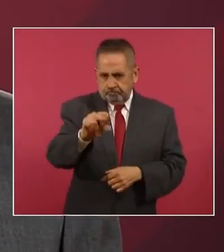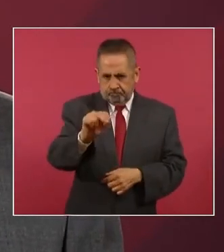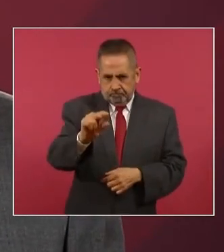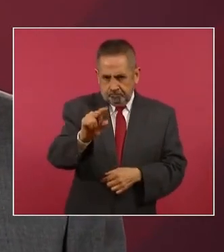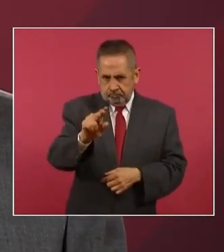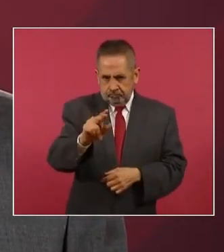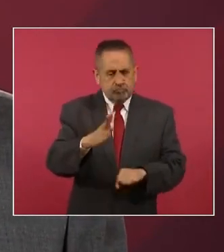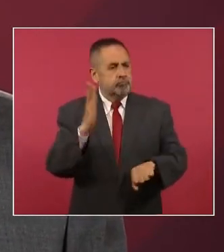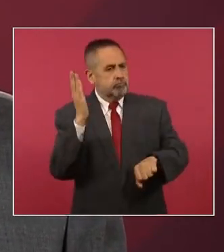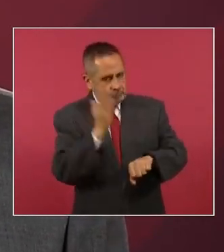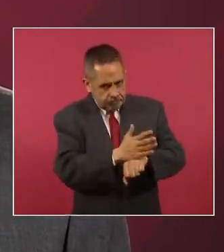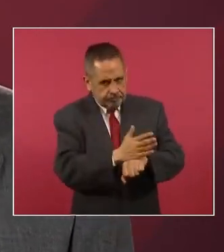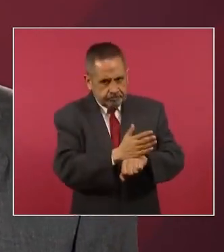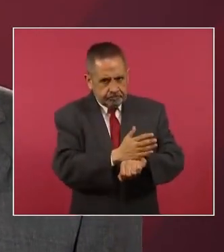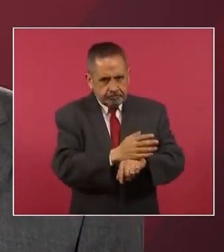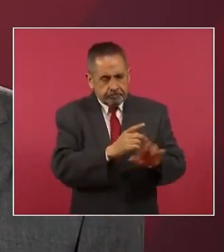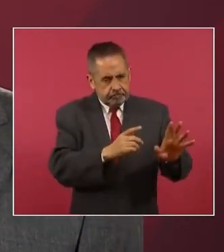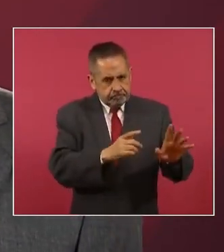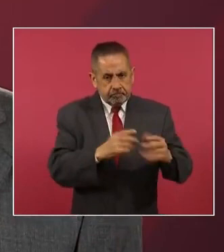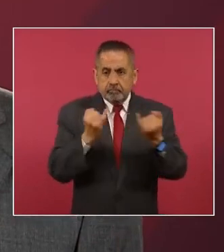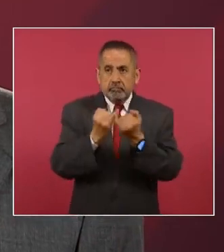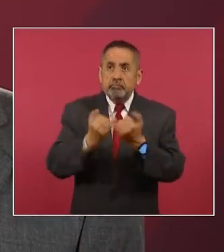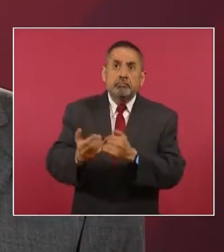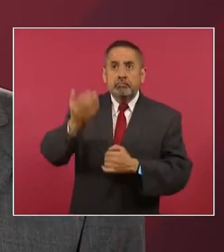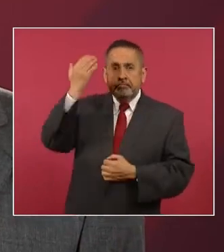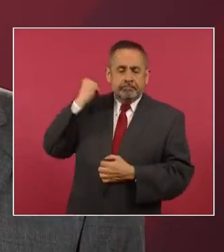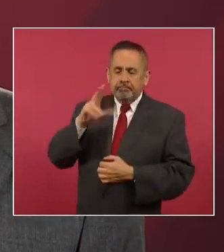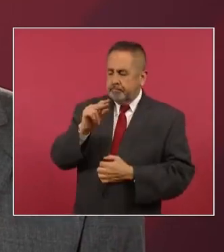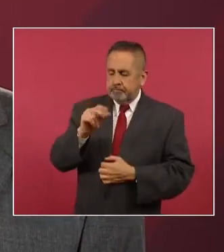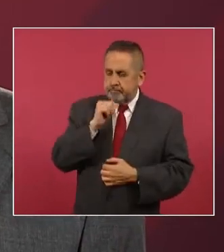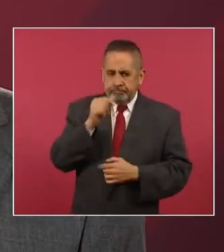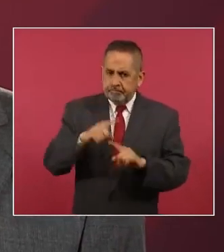iguales a los anteriores gobiernos,